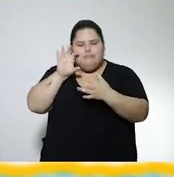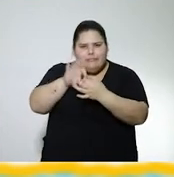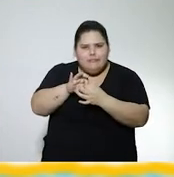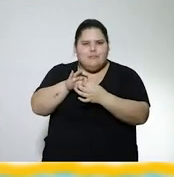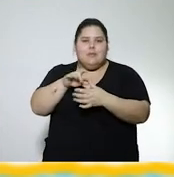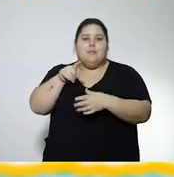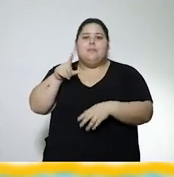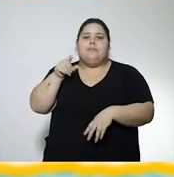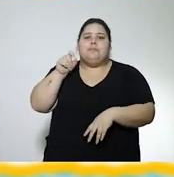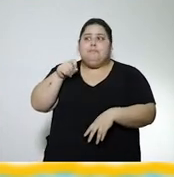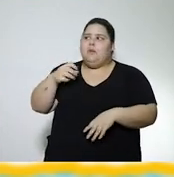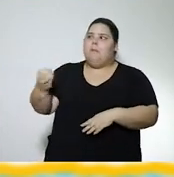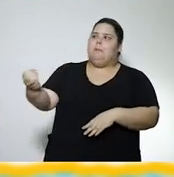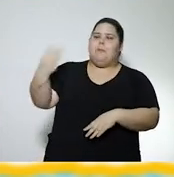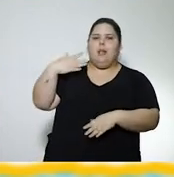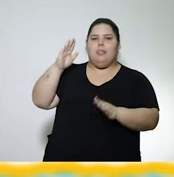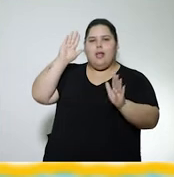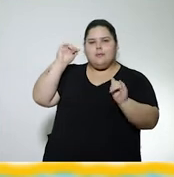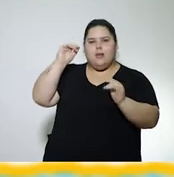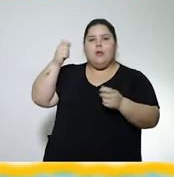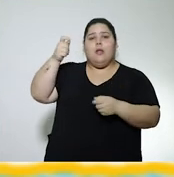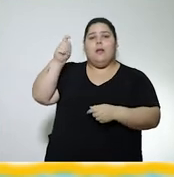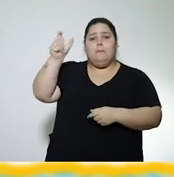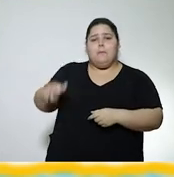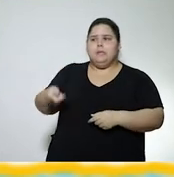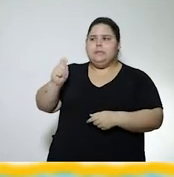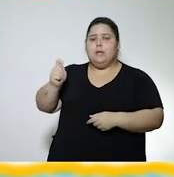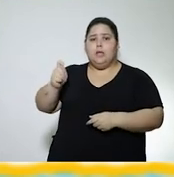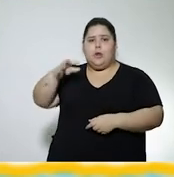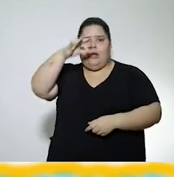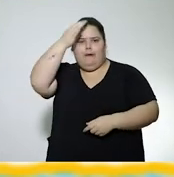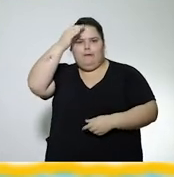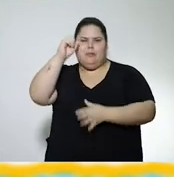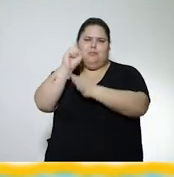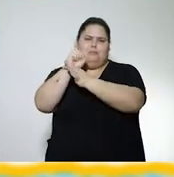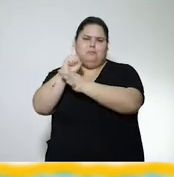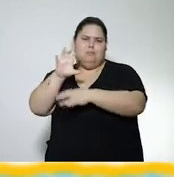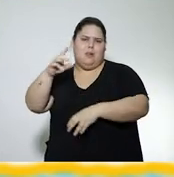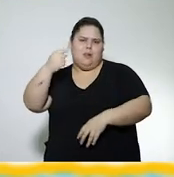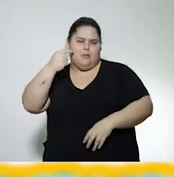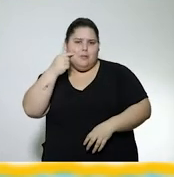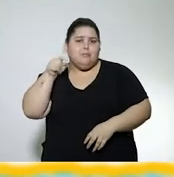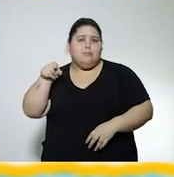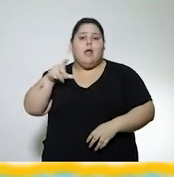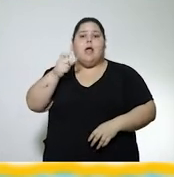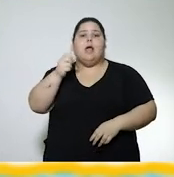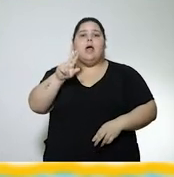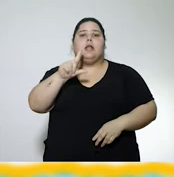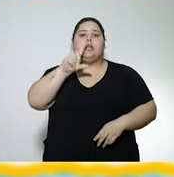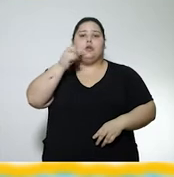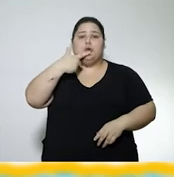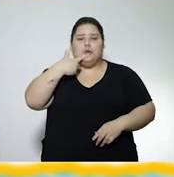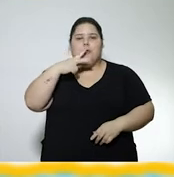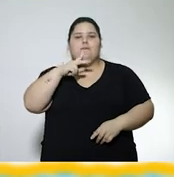Justamente, hoy nos llegó un saludo de un artista muy reconocido de acá, de la provincia de Entre Ríos. Él